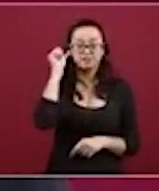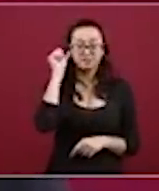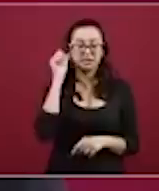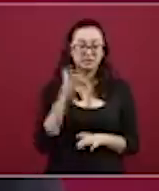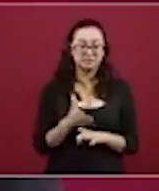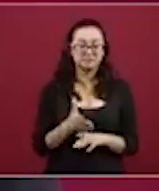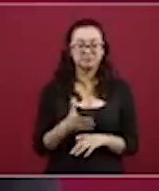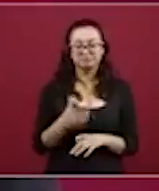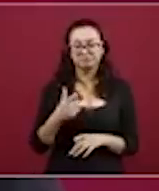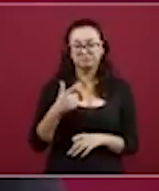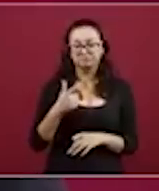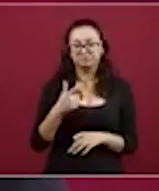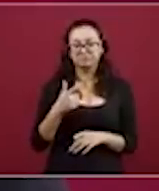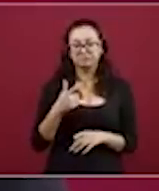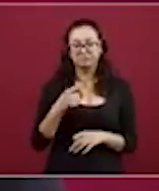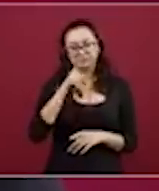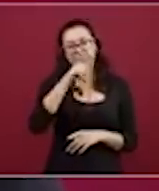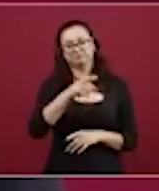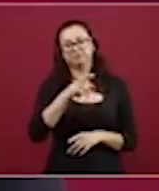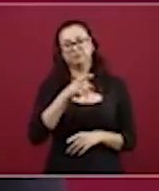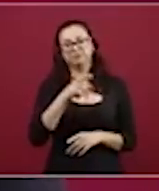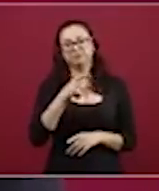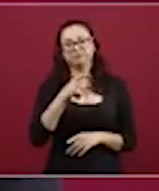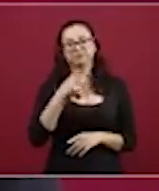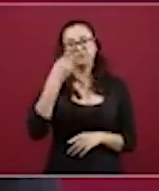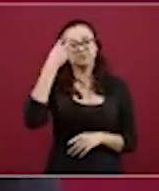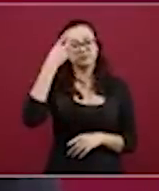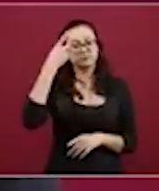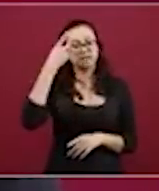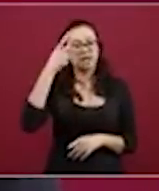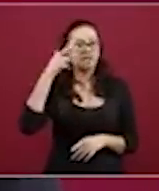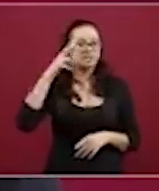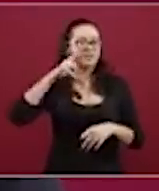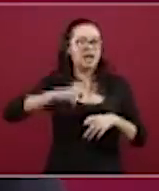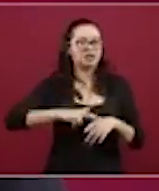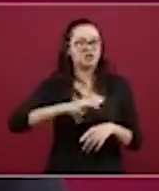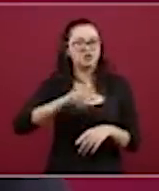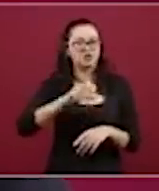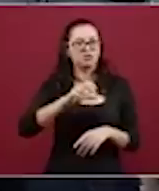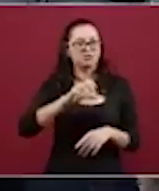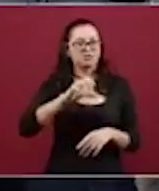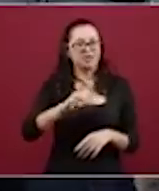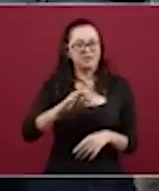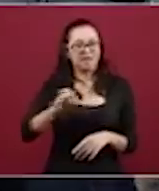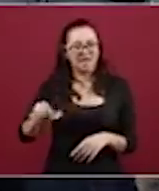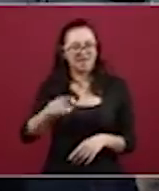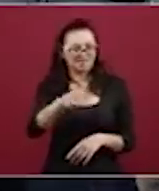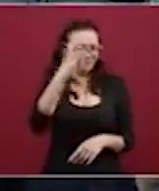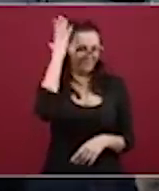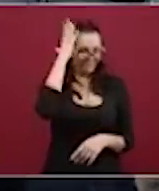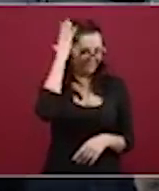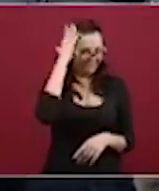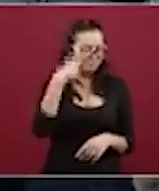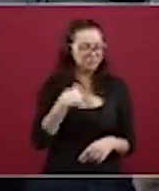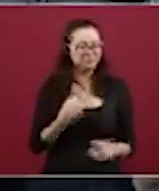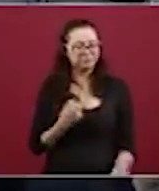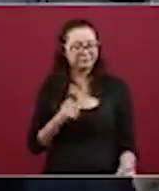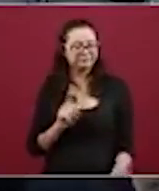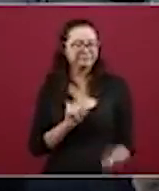tuve una reunión de trabajo con el director de la Comisión Federal de Electricidad y